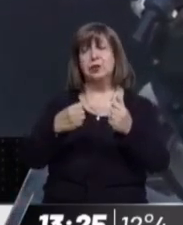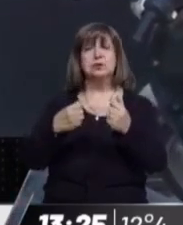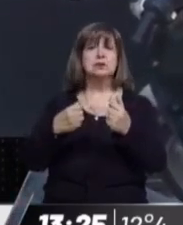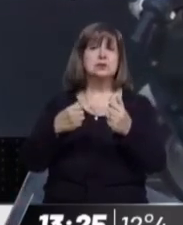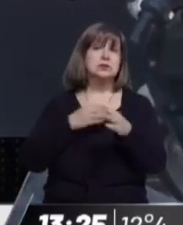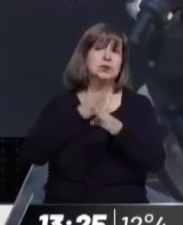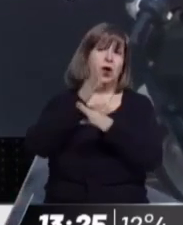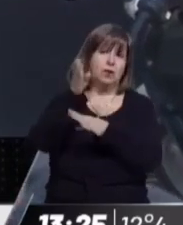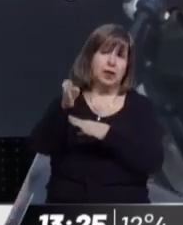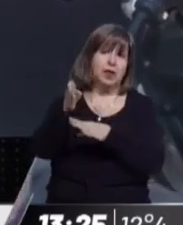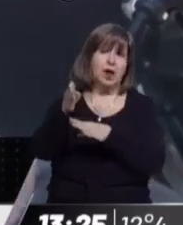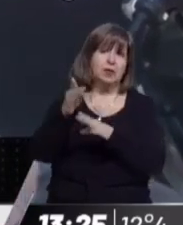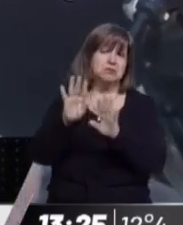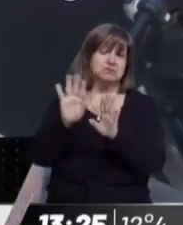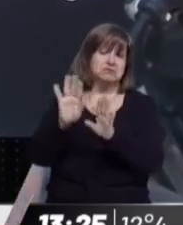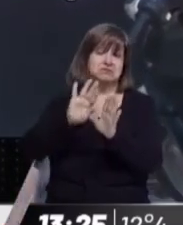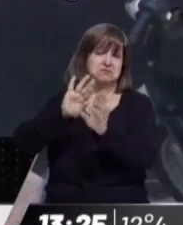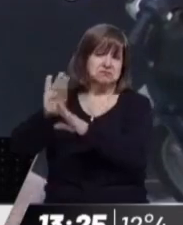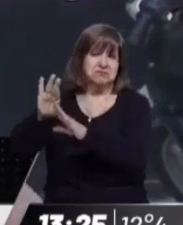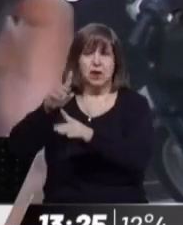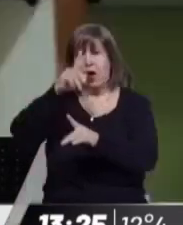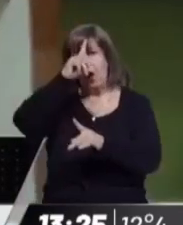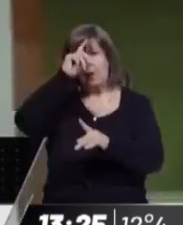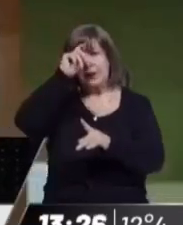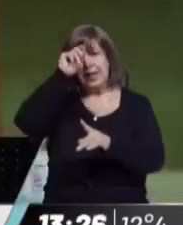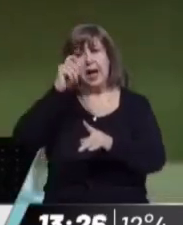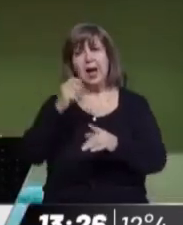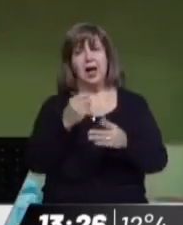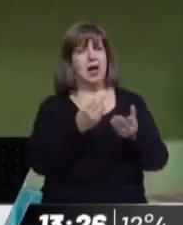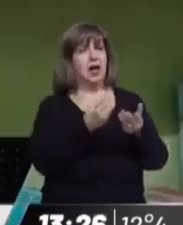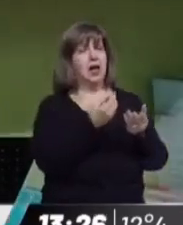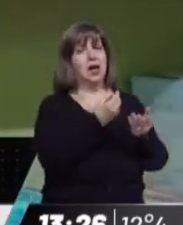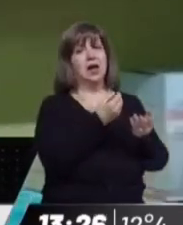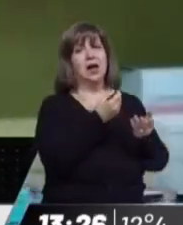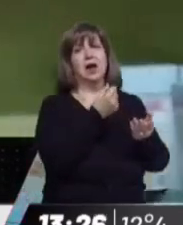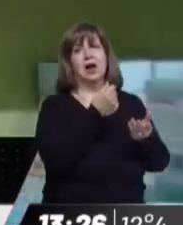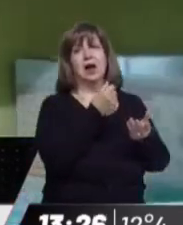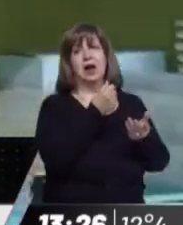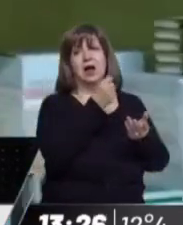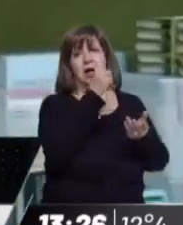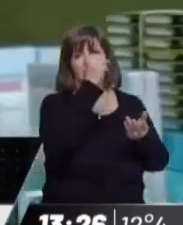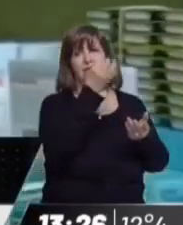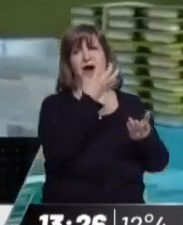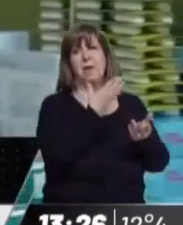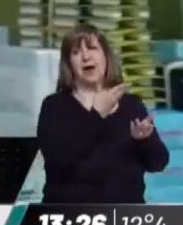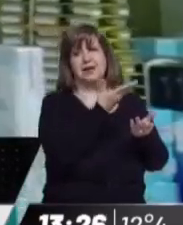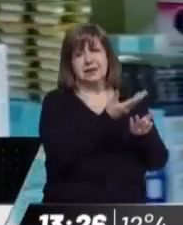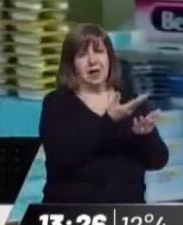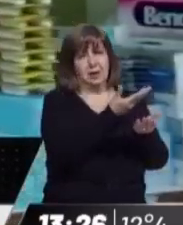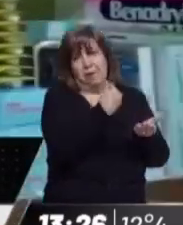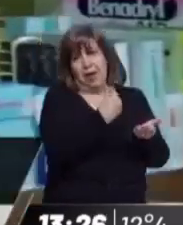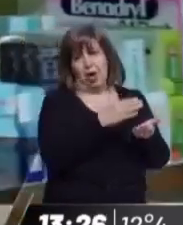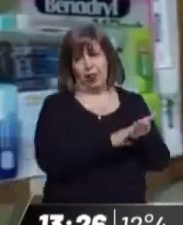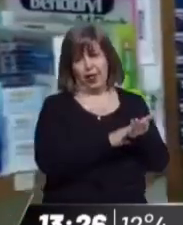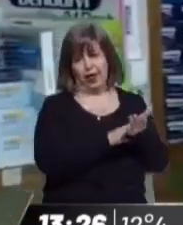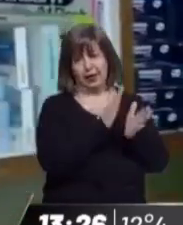voy directamente a un hospital claro tenés esa opción si no comprarlo sería imposible sí es